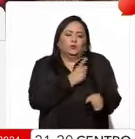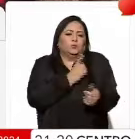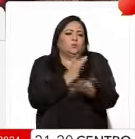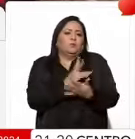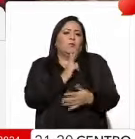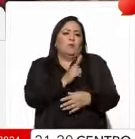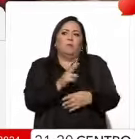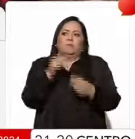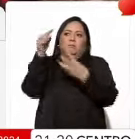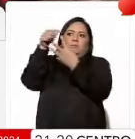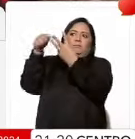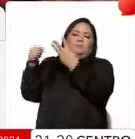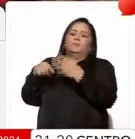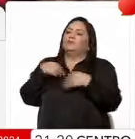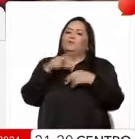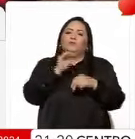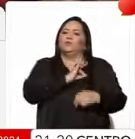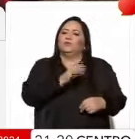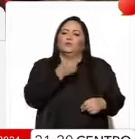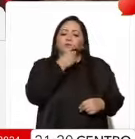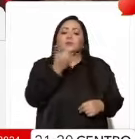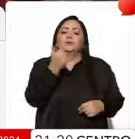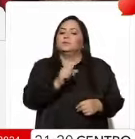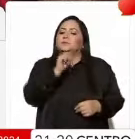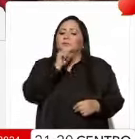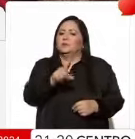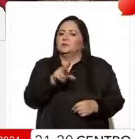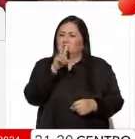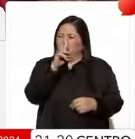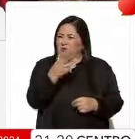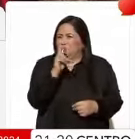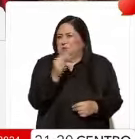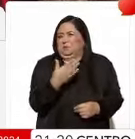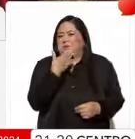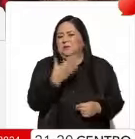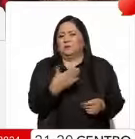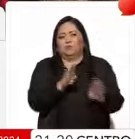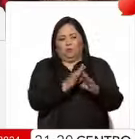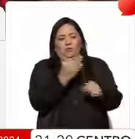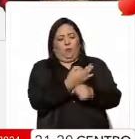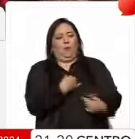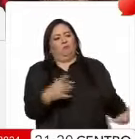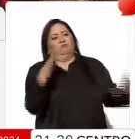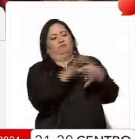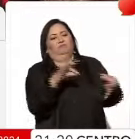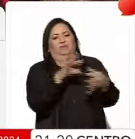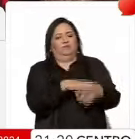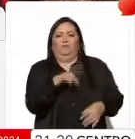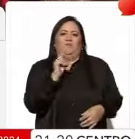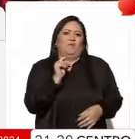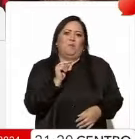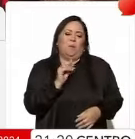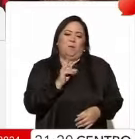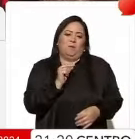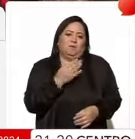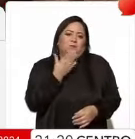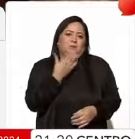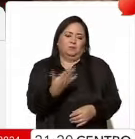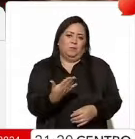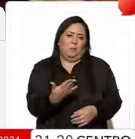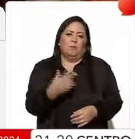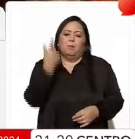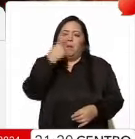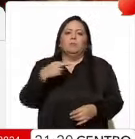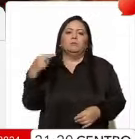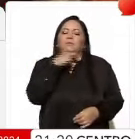ninguno de los tres partidos que forman la coalición y tampoco sería correcto dar por sentado o